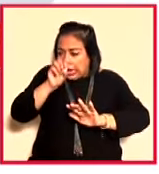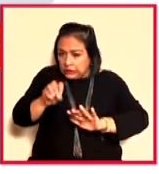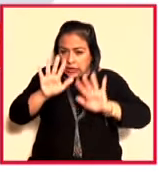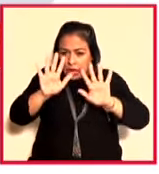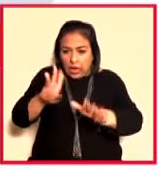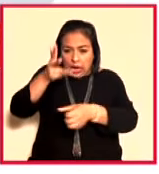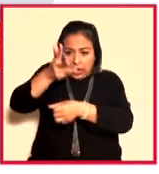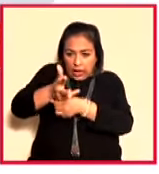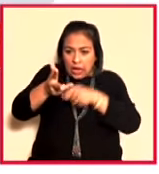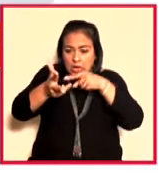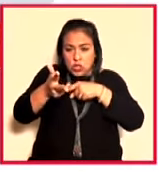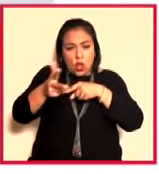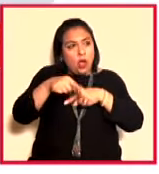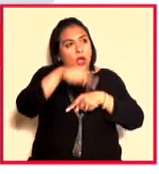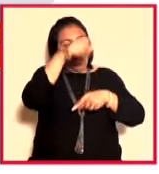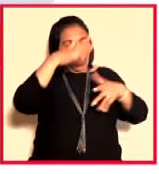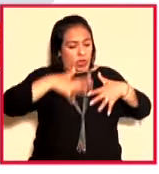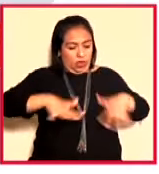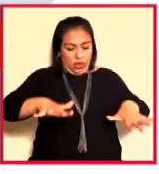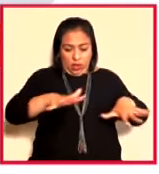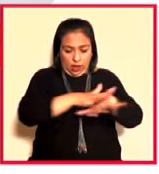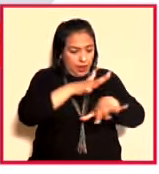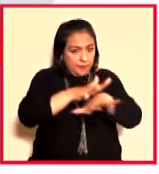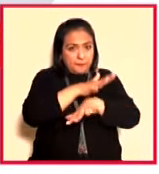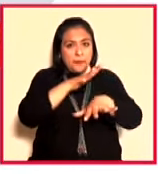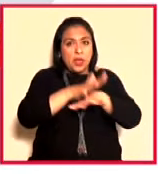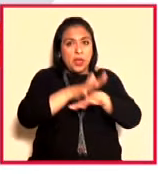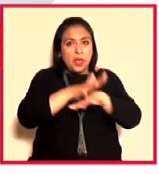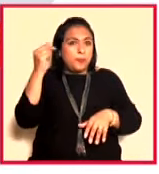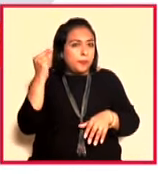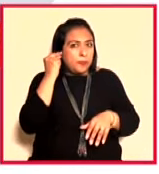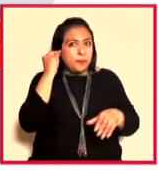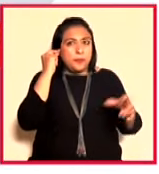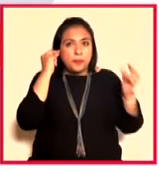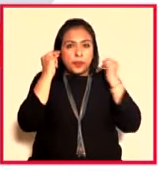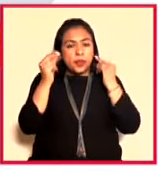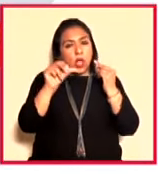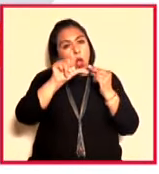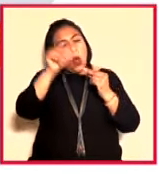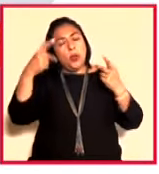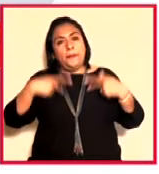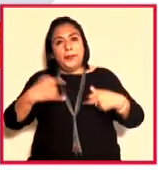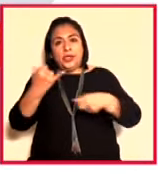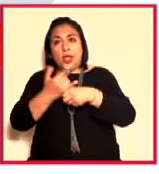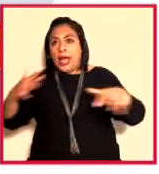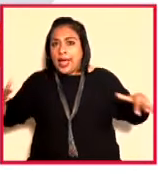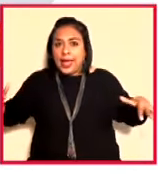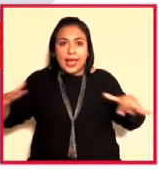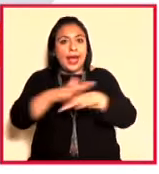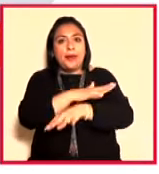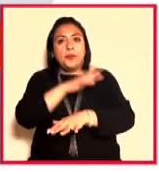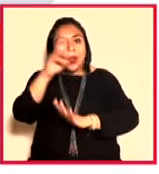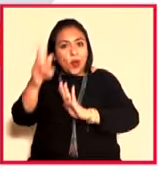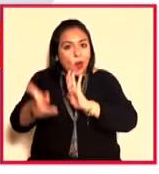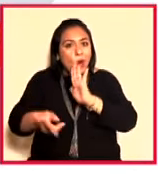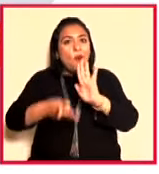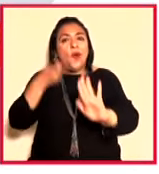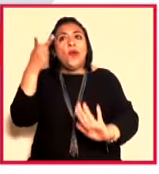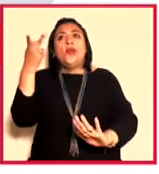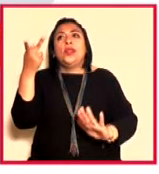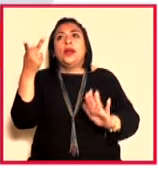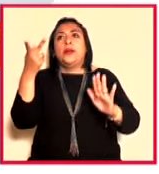me cambiaba de vestuario, me ponía mis audífonos para entrar en el otro personaje y era como otra vez, ¿no?, la dinámica de